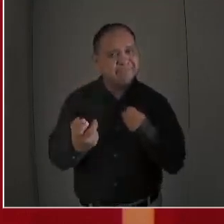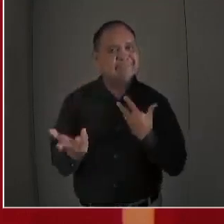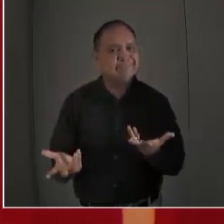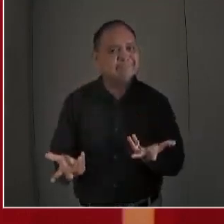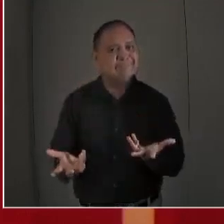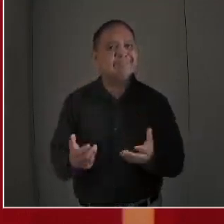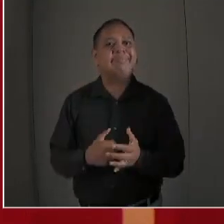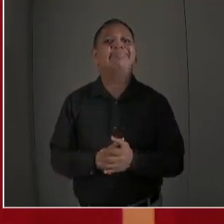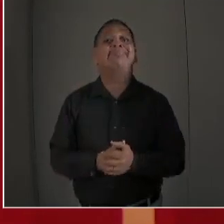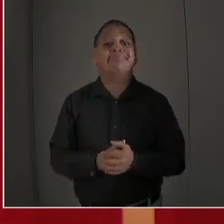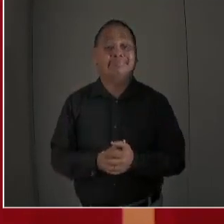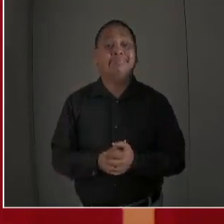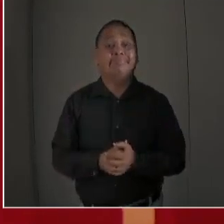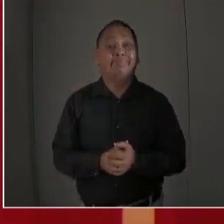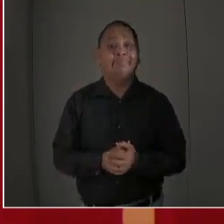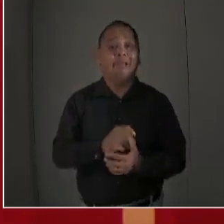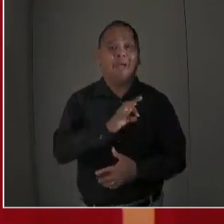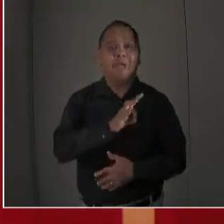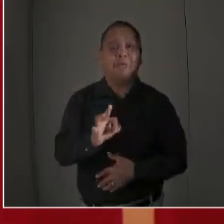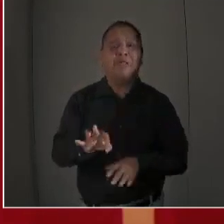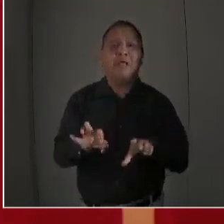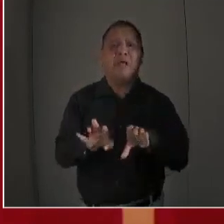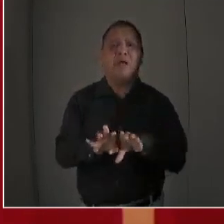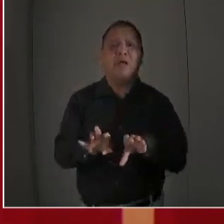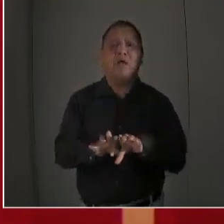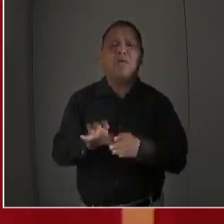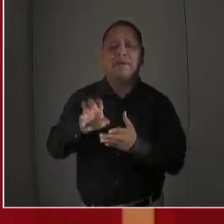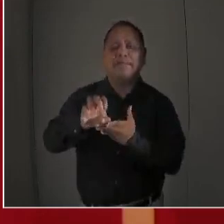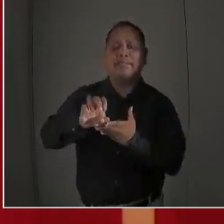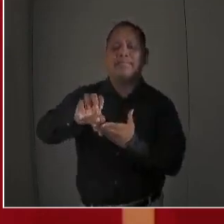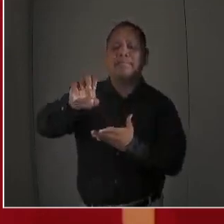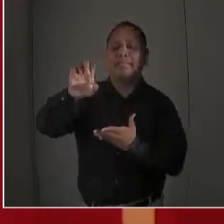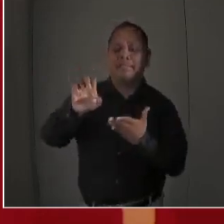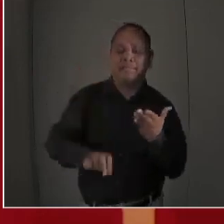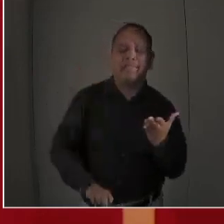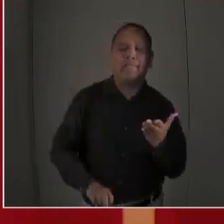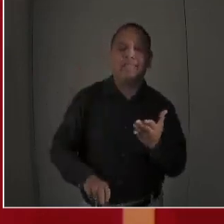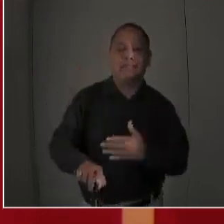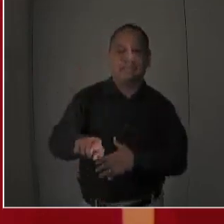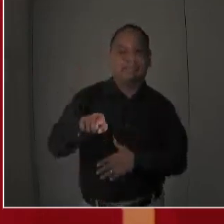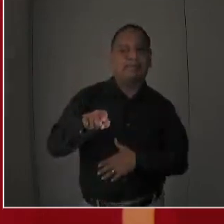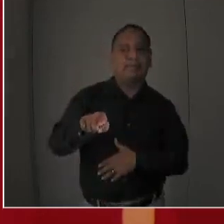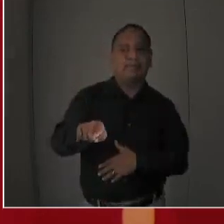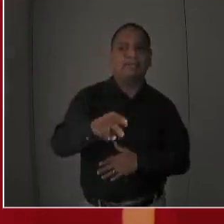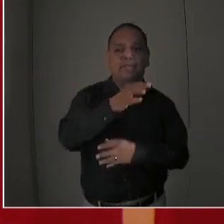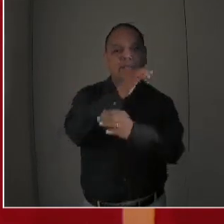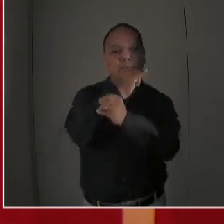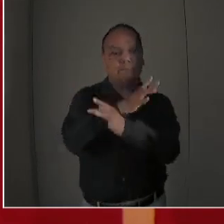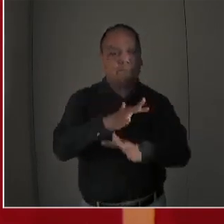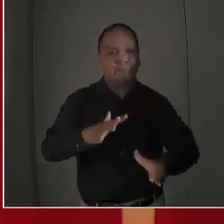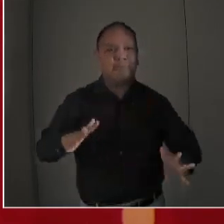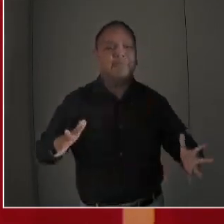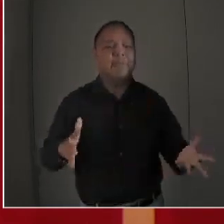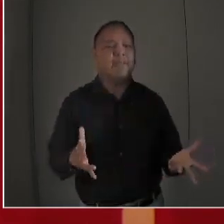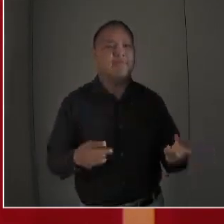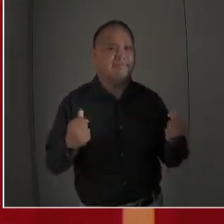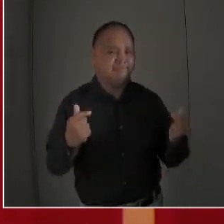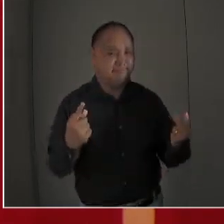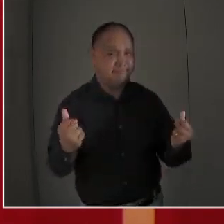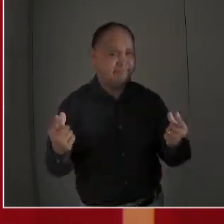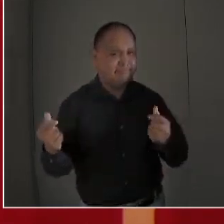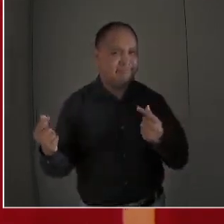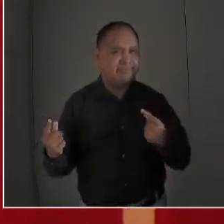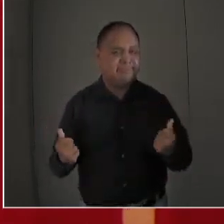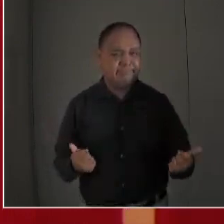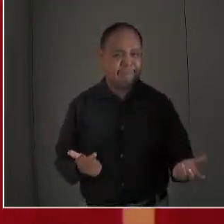pueda siempre ser un ejemplo para poder informar, reactivarse.